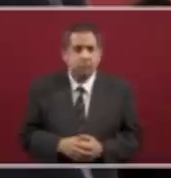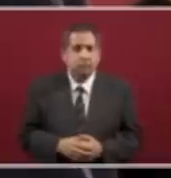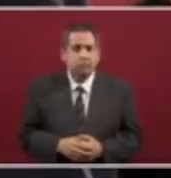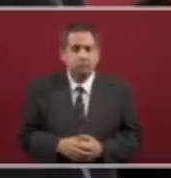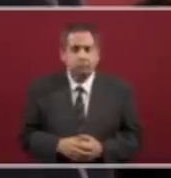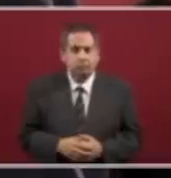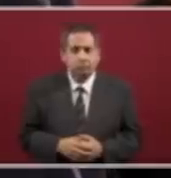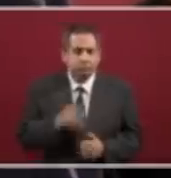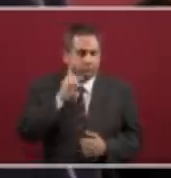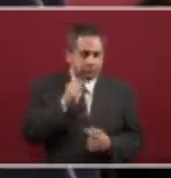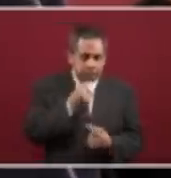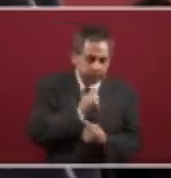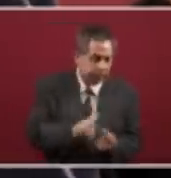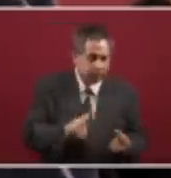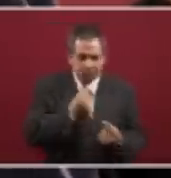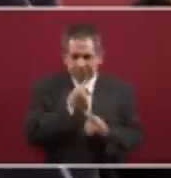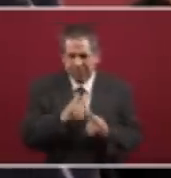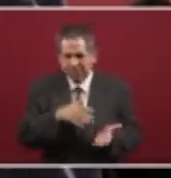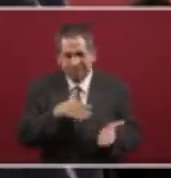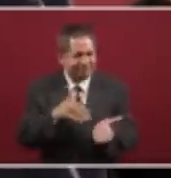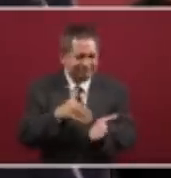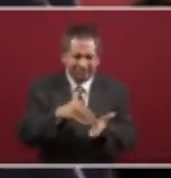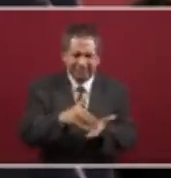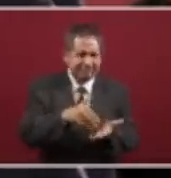niñas niños miles